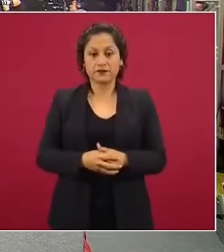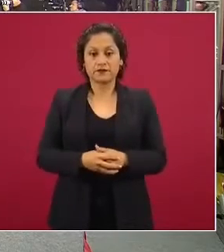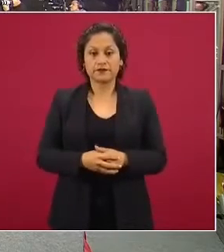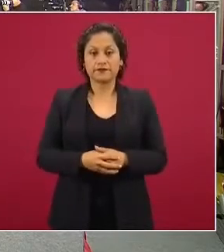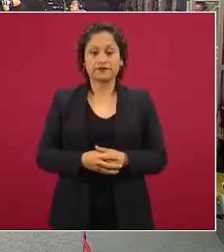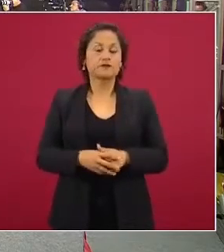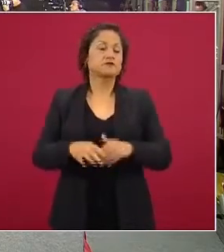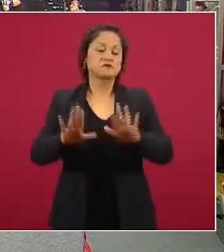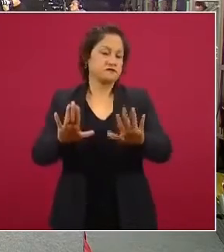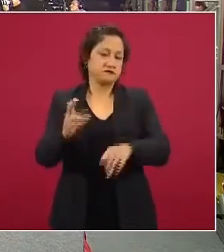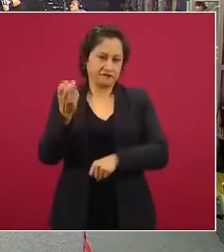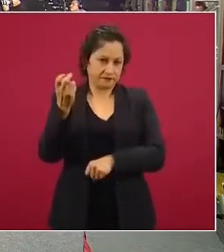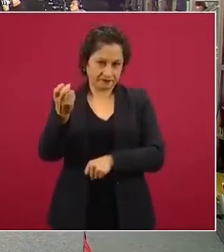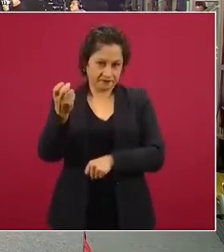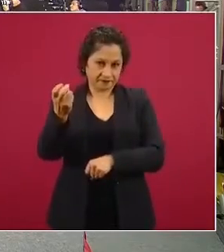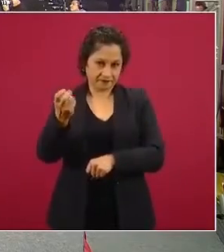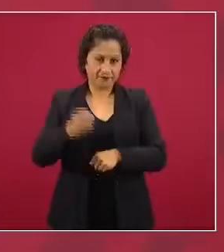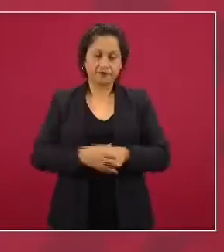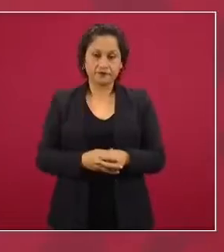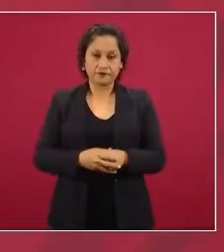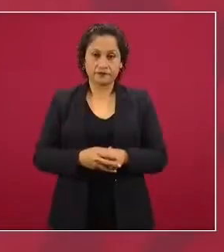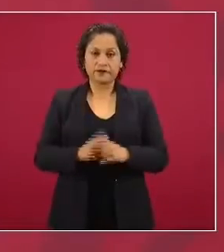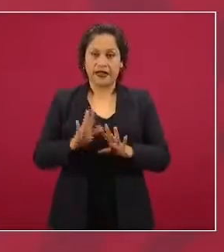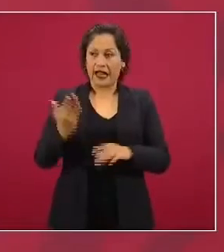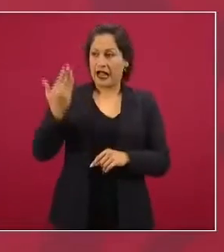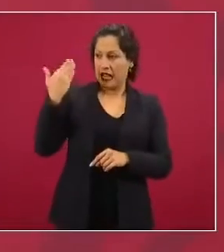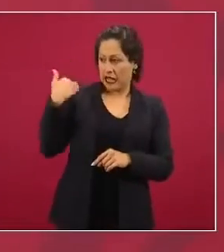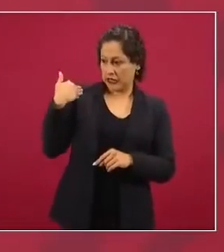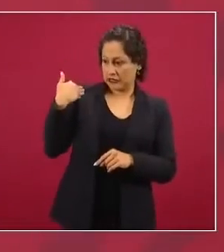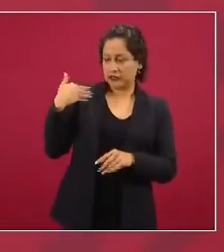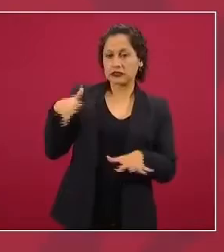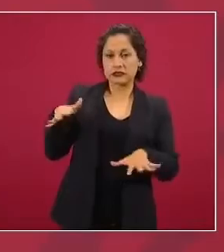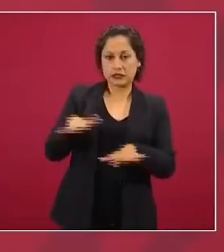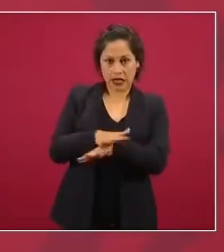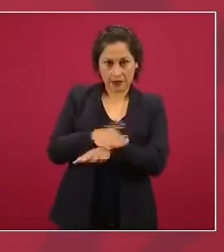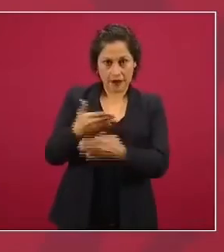Bueno, sí, ahora ya es distinto.